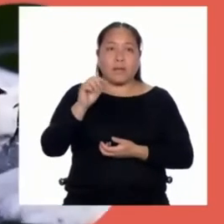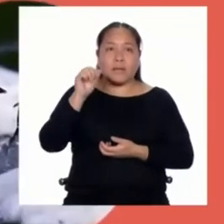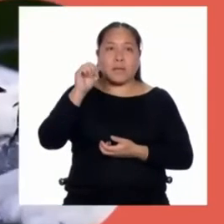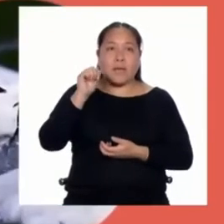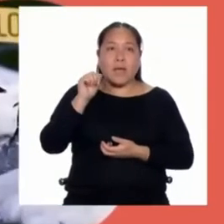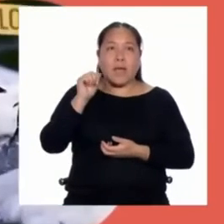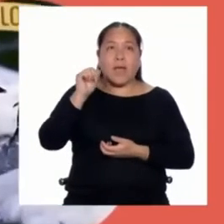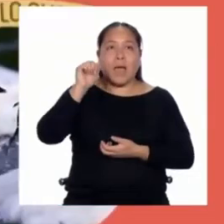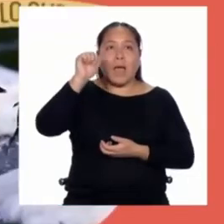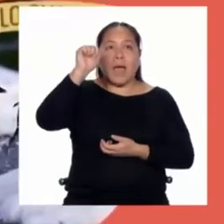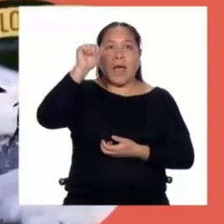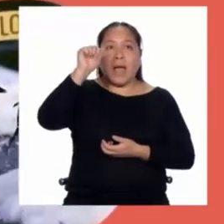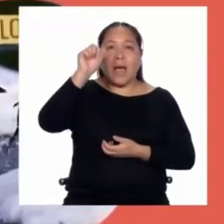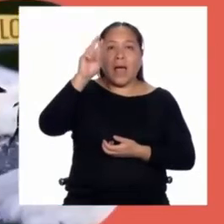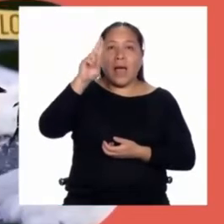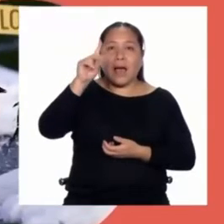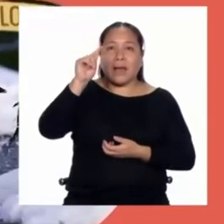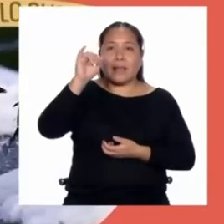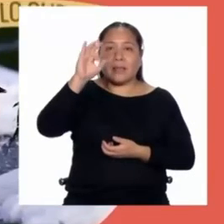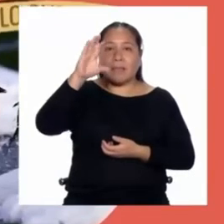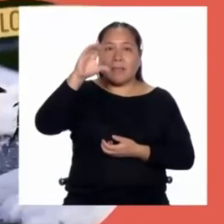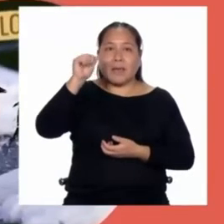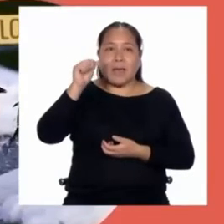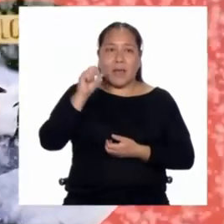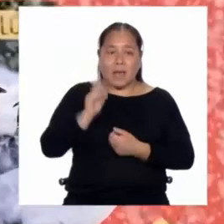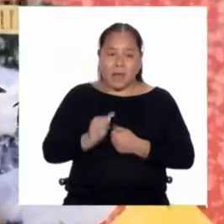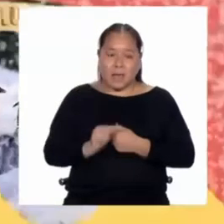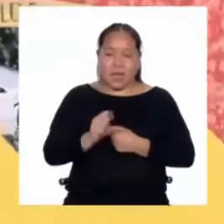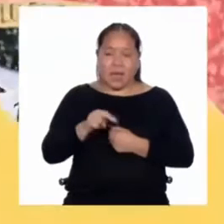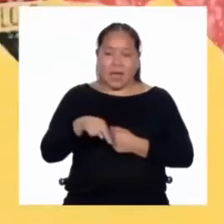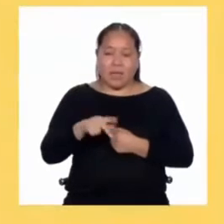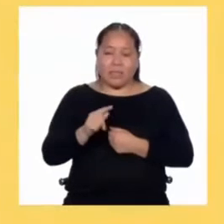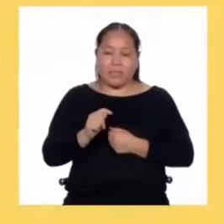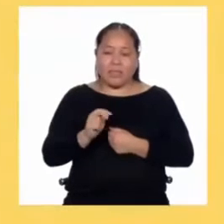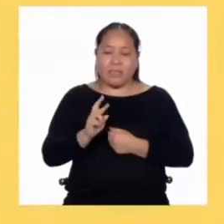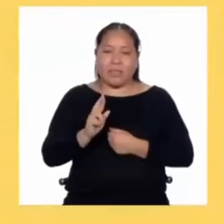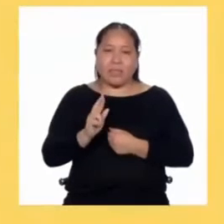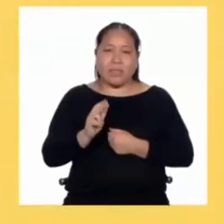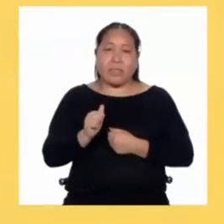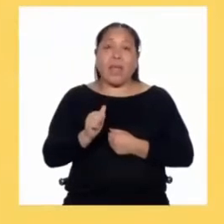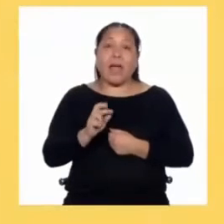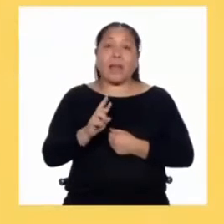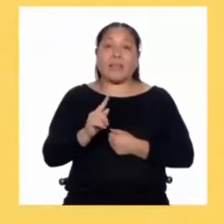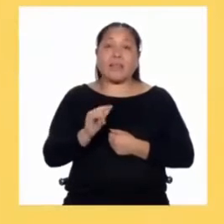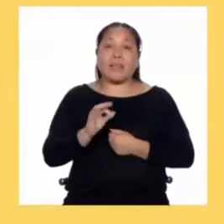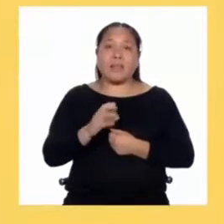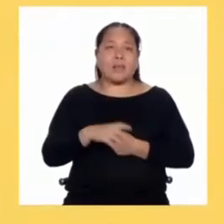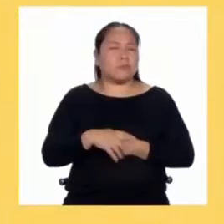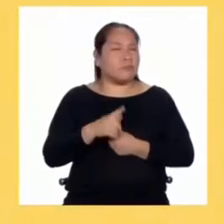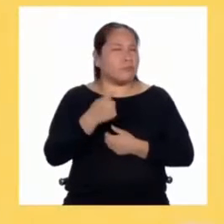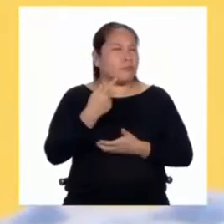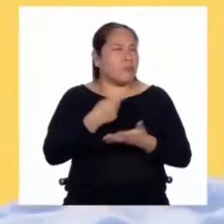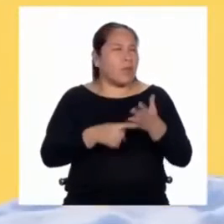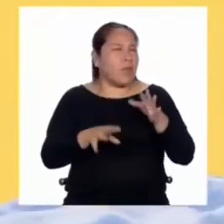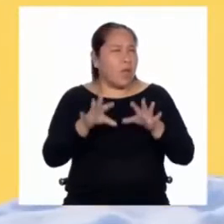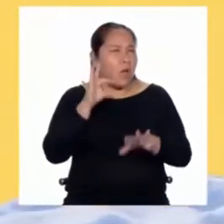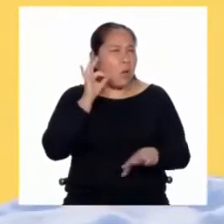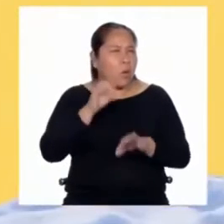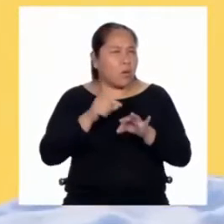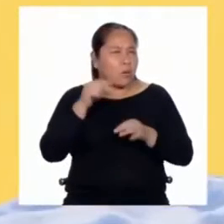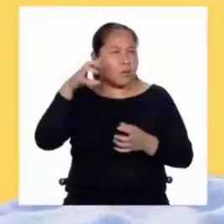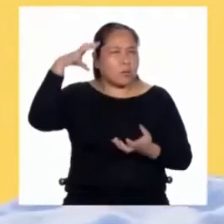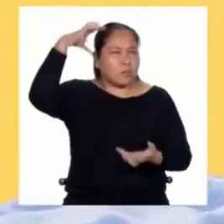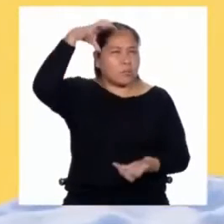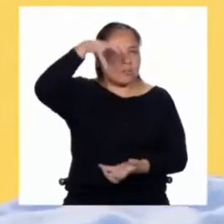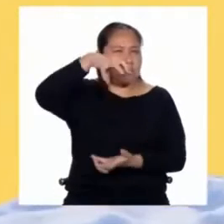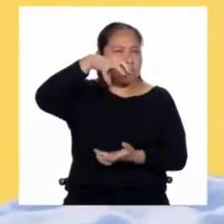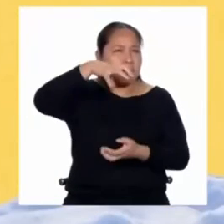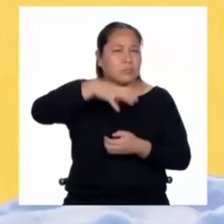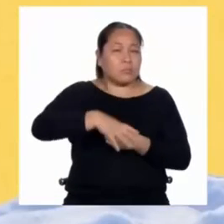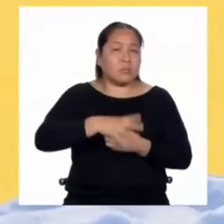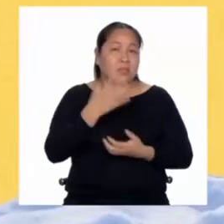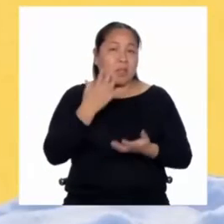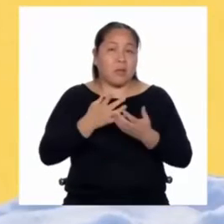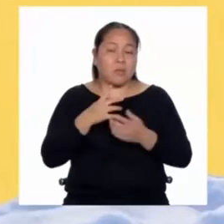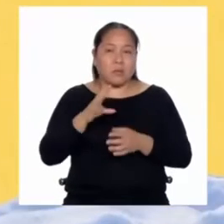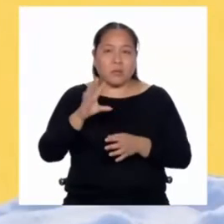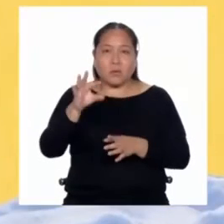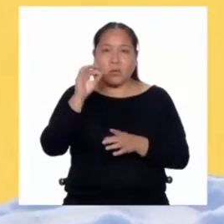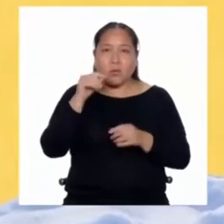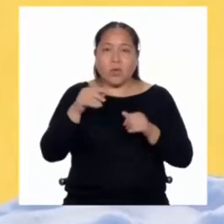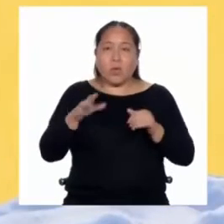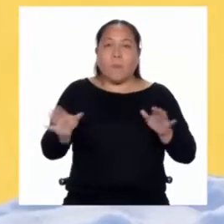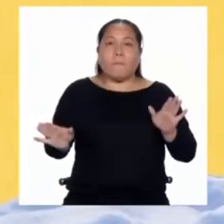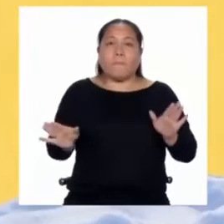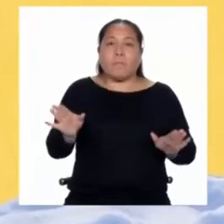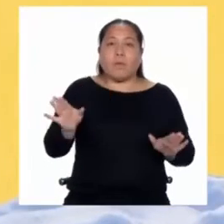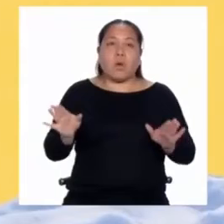norte, y la región antártica, en el polo sur. ¿Y qué crees que puedas encontrar en estas zonas? Seguro te cruzas con